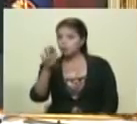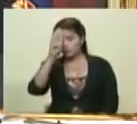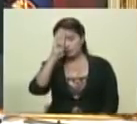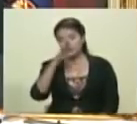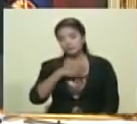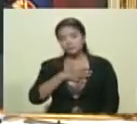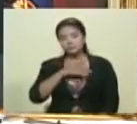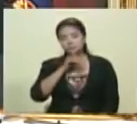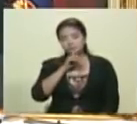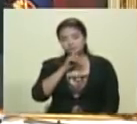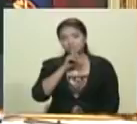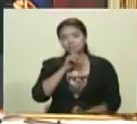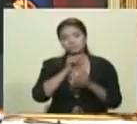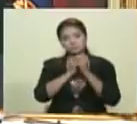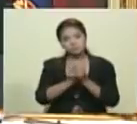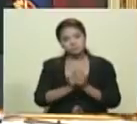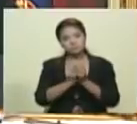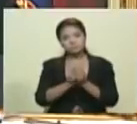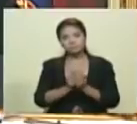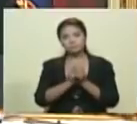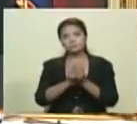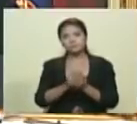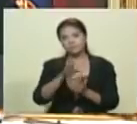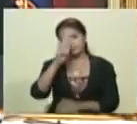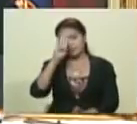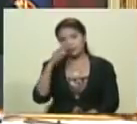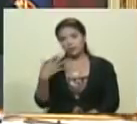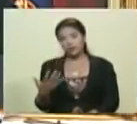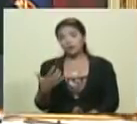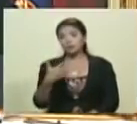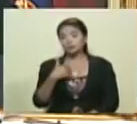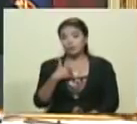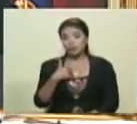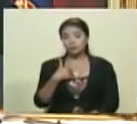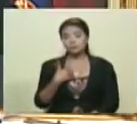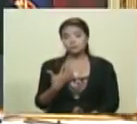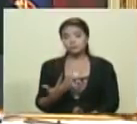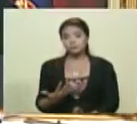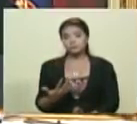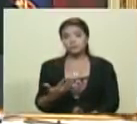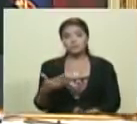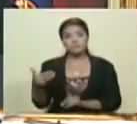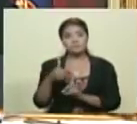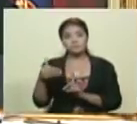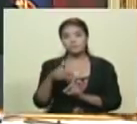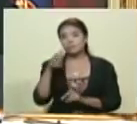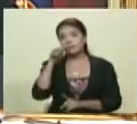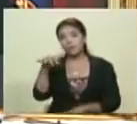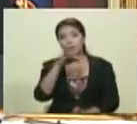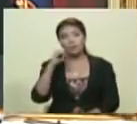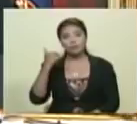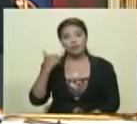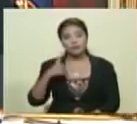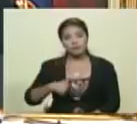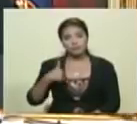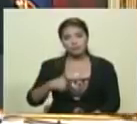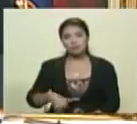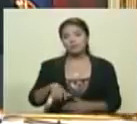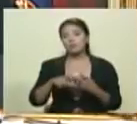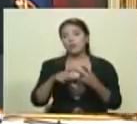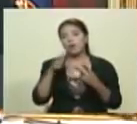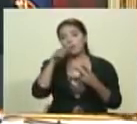oración en silencio, Papa Francisco, soy víctima de los victimarios del pueblo argentino, del